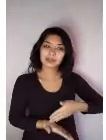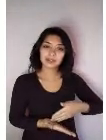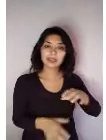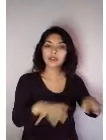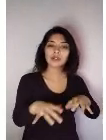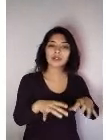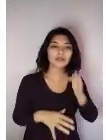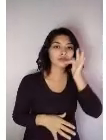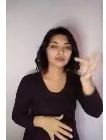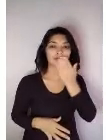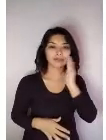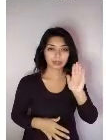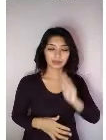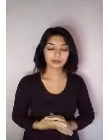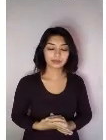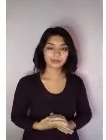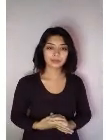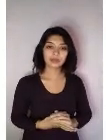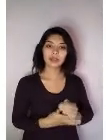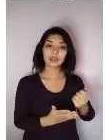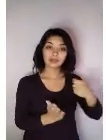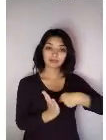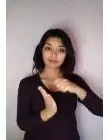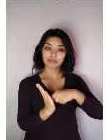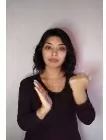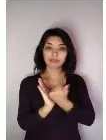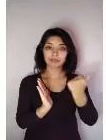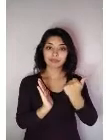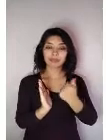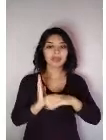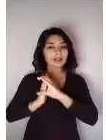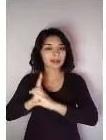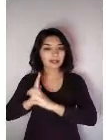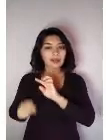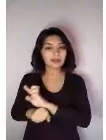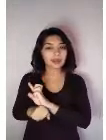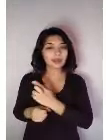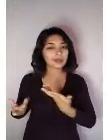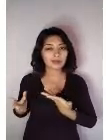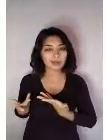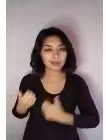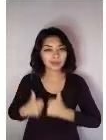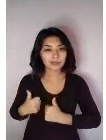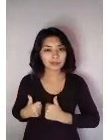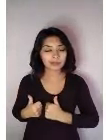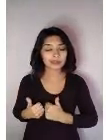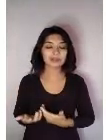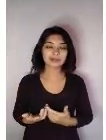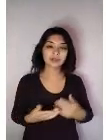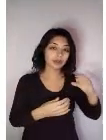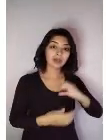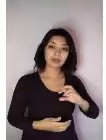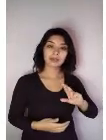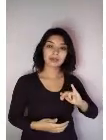de mejoramiento. En una acreditación, las carreras de pedagogía se evalúan de acuerdo a los criterios externos, como